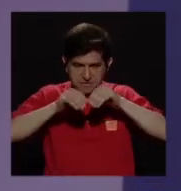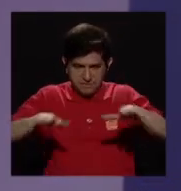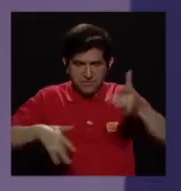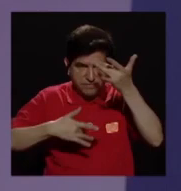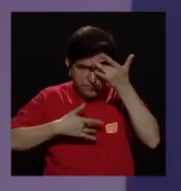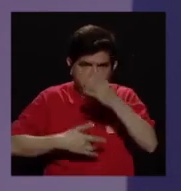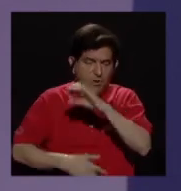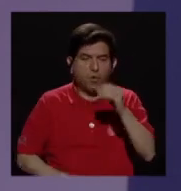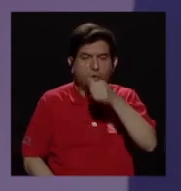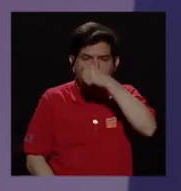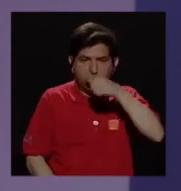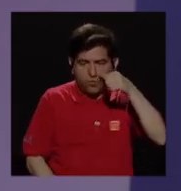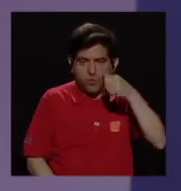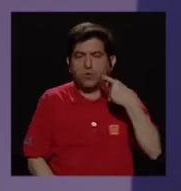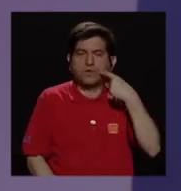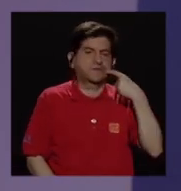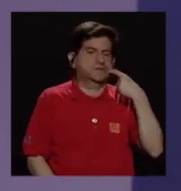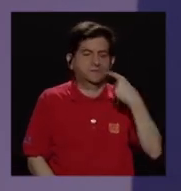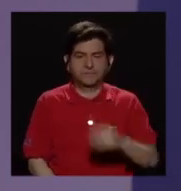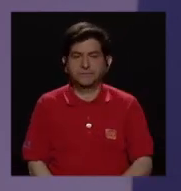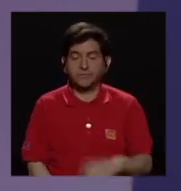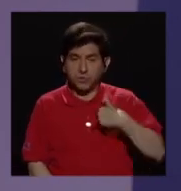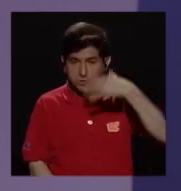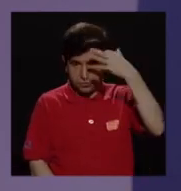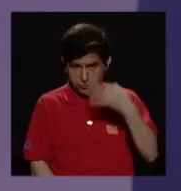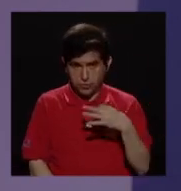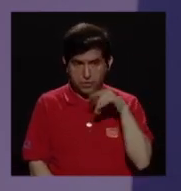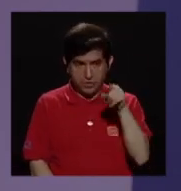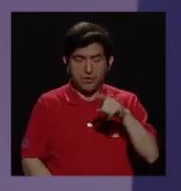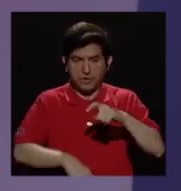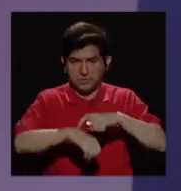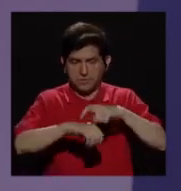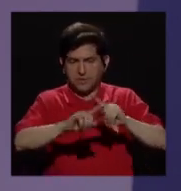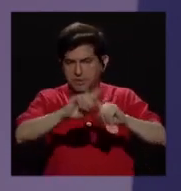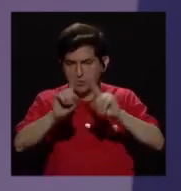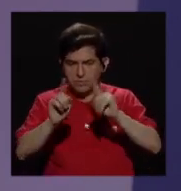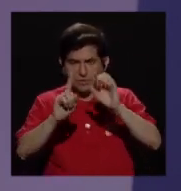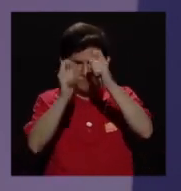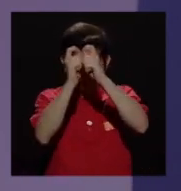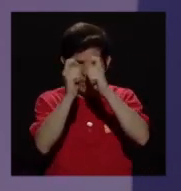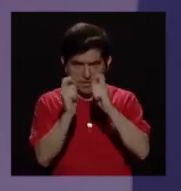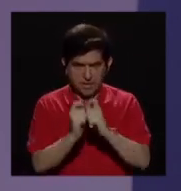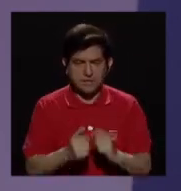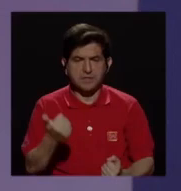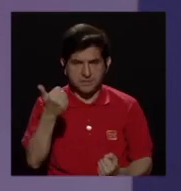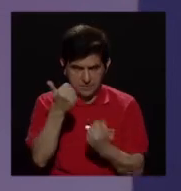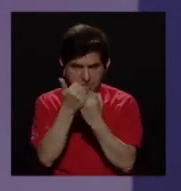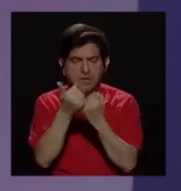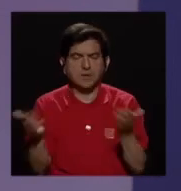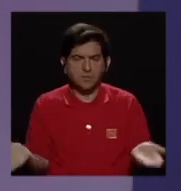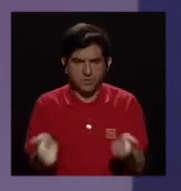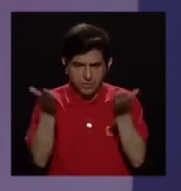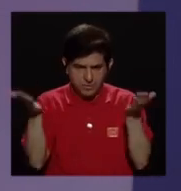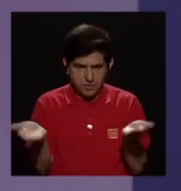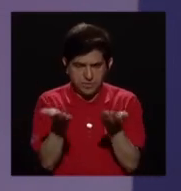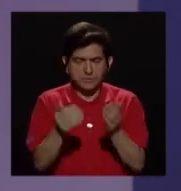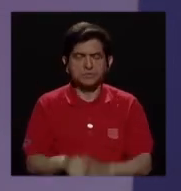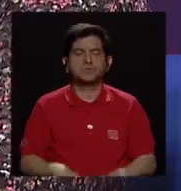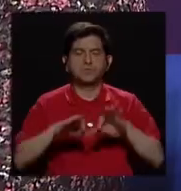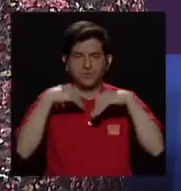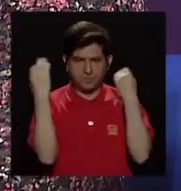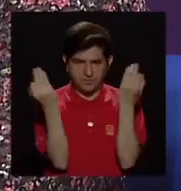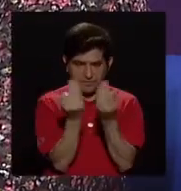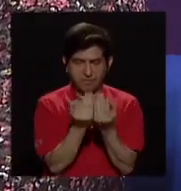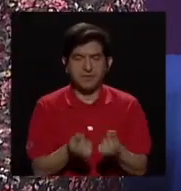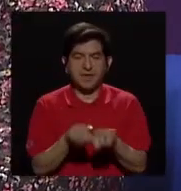o droga o dependencia. Entonces yo creo que desde ahí son muchos puntos a favor de fomentar el apoyo familiar. Y